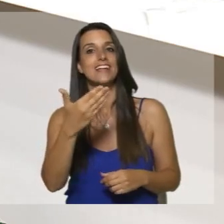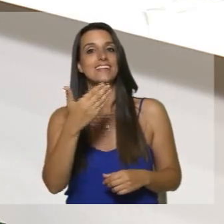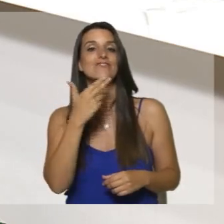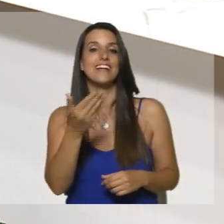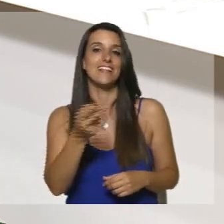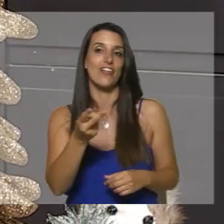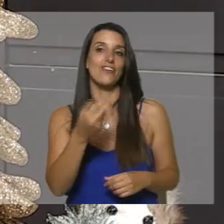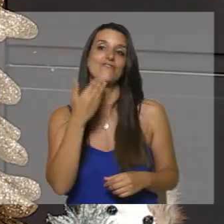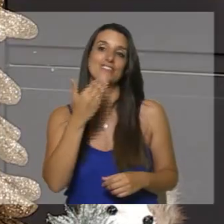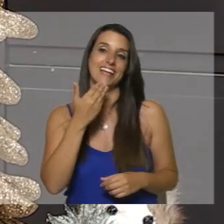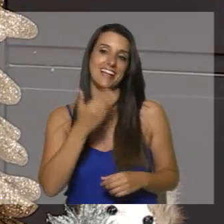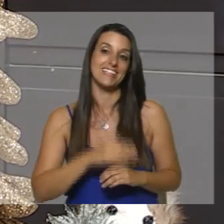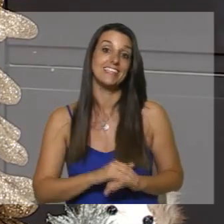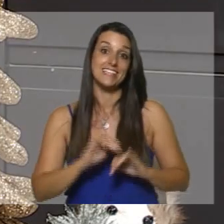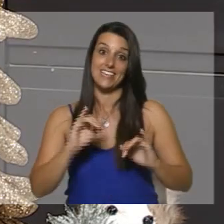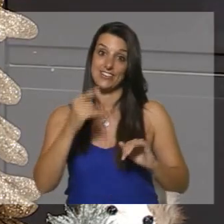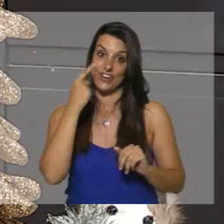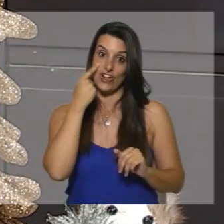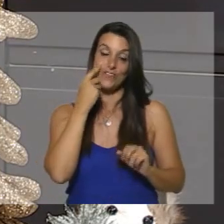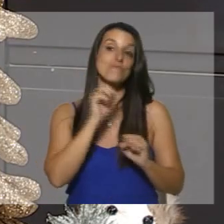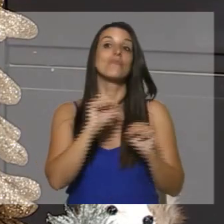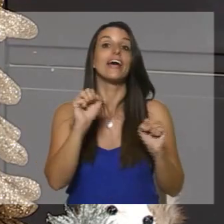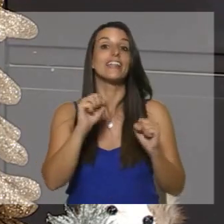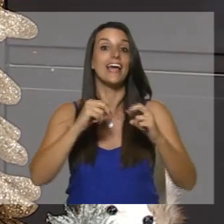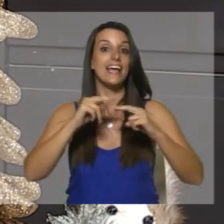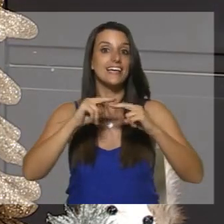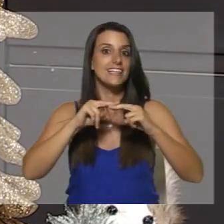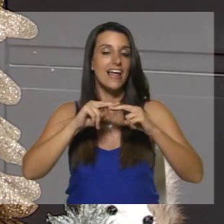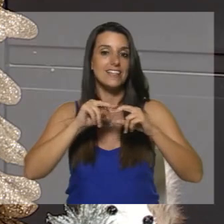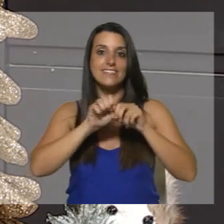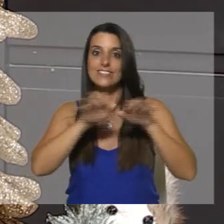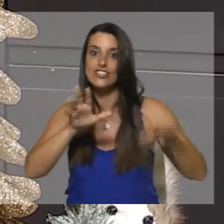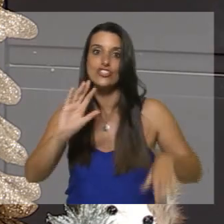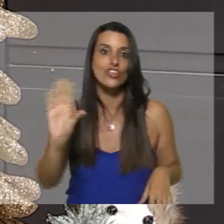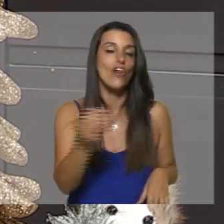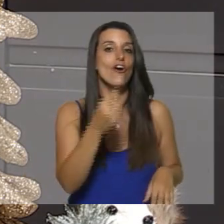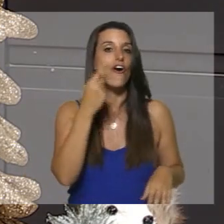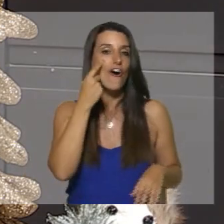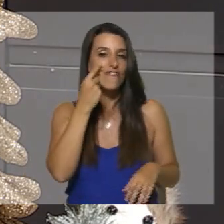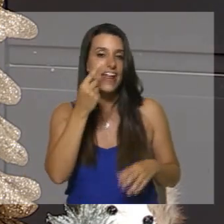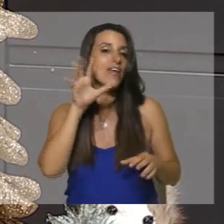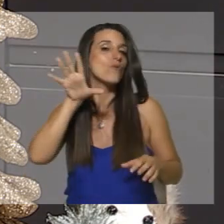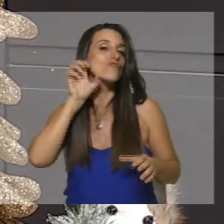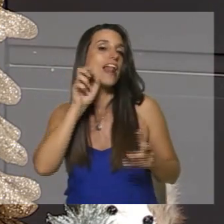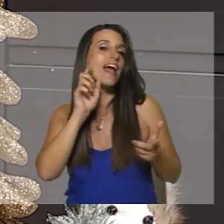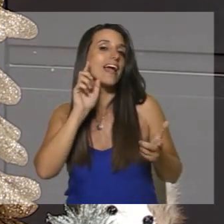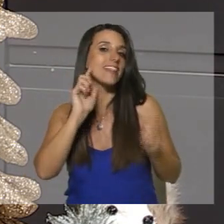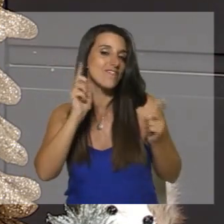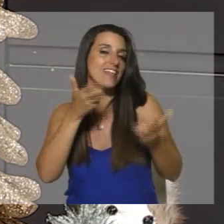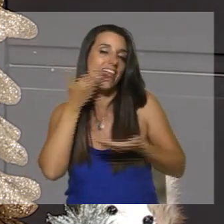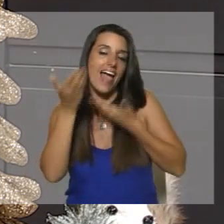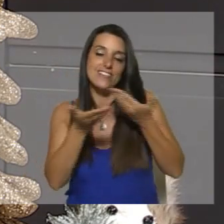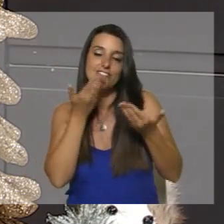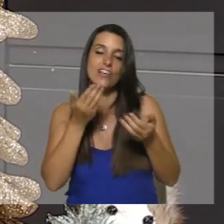gracias. Muchas gracias. Y ya saben, la pueden encontrar en todas las plataformas. Este tema, como estábamos disfrutando, al igual